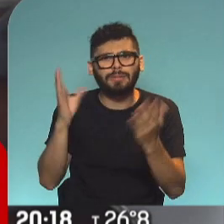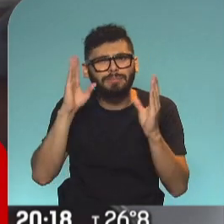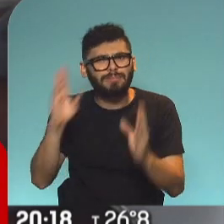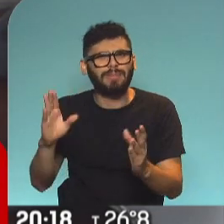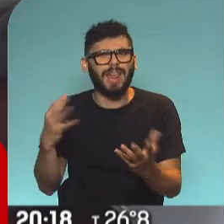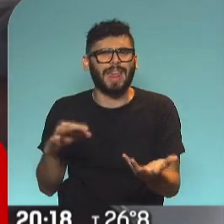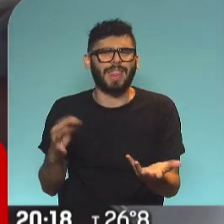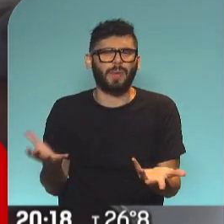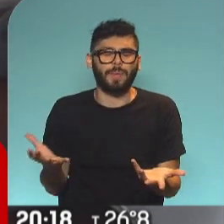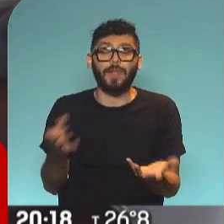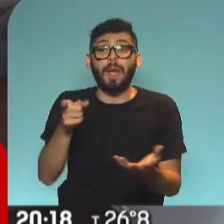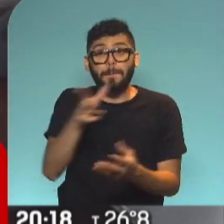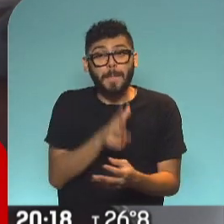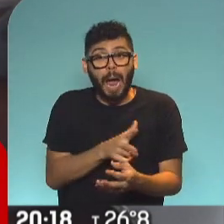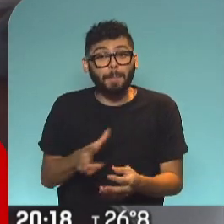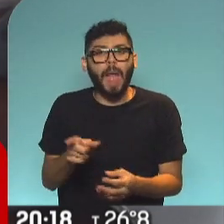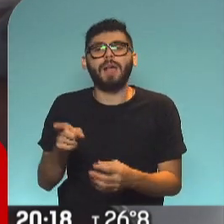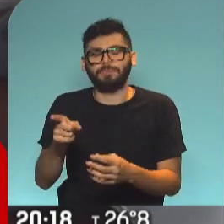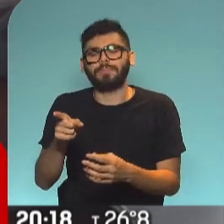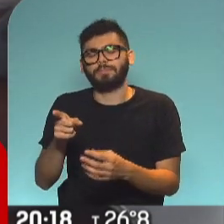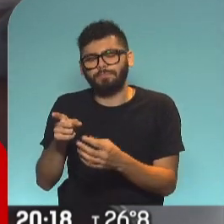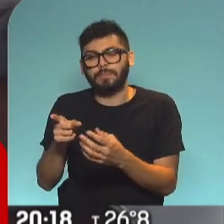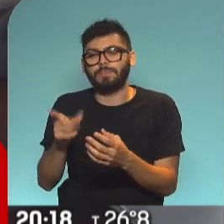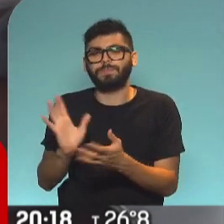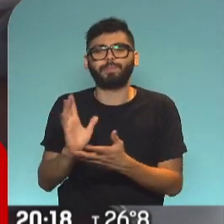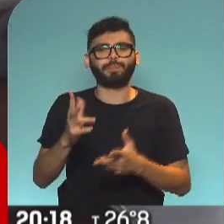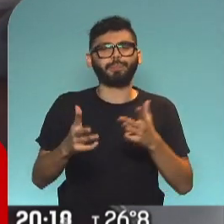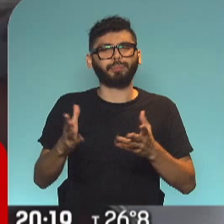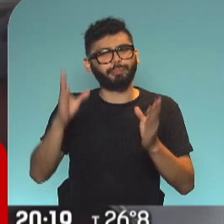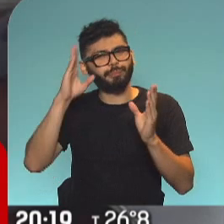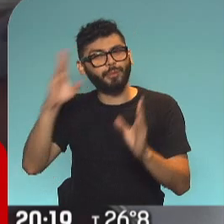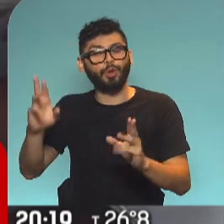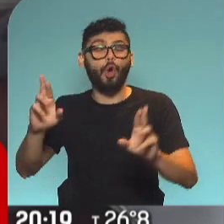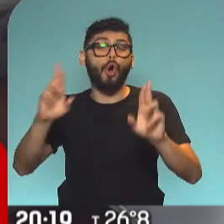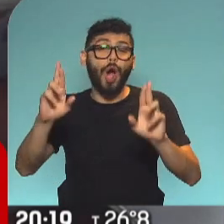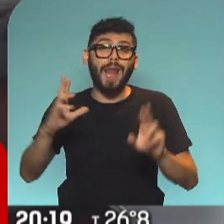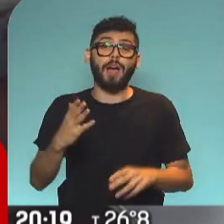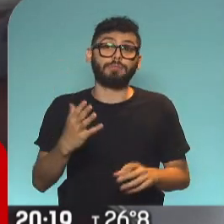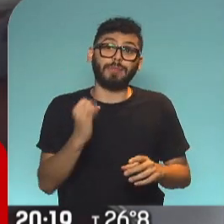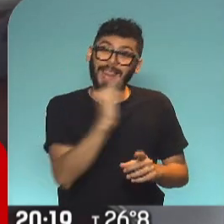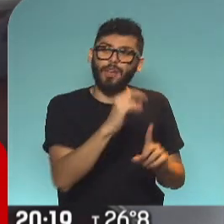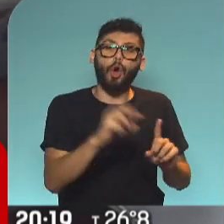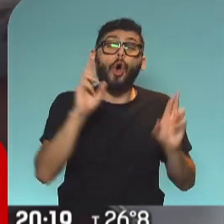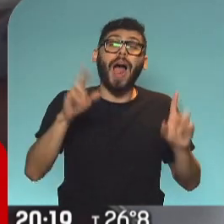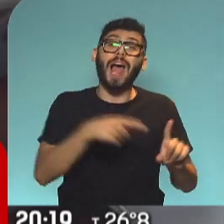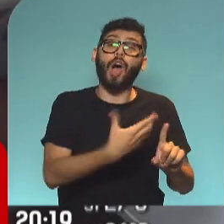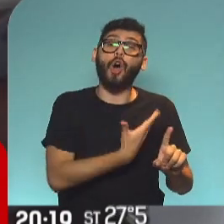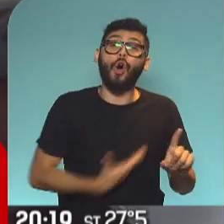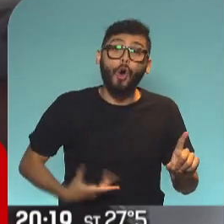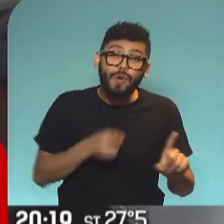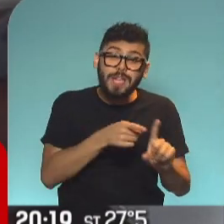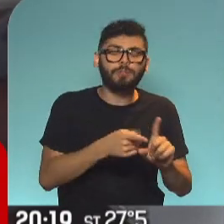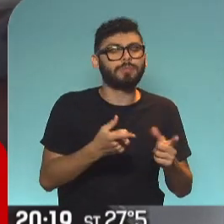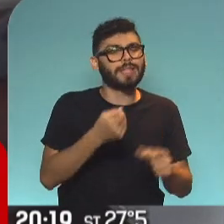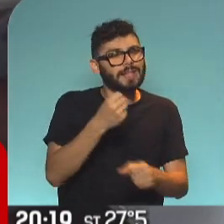eso hoy le pone el Papa esa palabra, que ojalá su gobierno sea un gobierno que